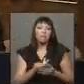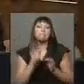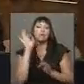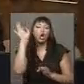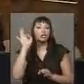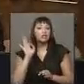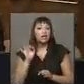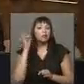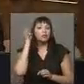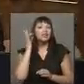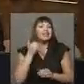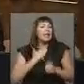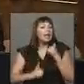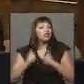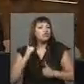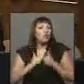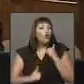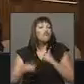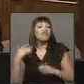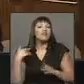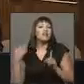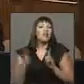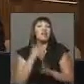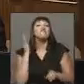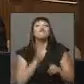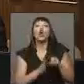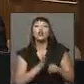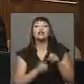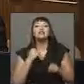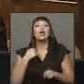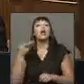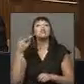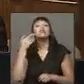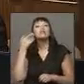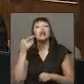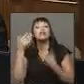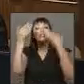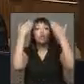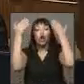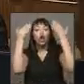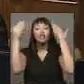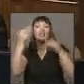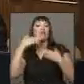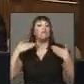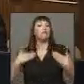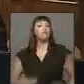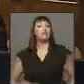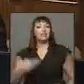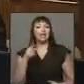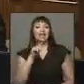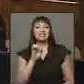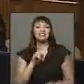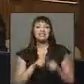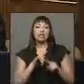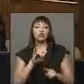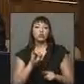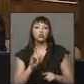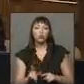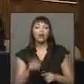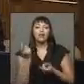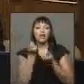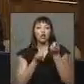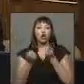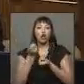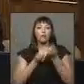mujeres que sufre violencia de género en alguna de sus manifestaciones, física, psicológica, sexual o económica, y elevar